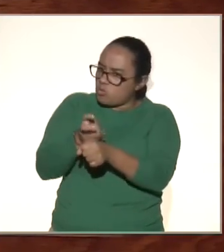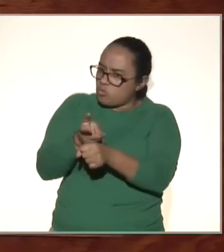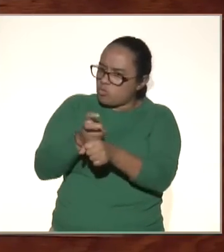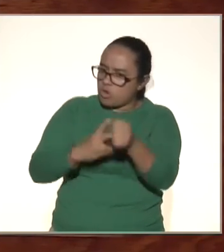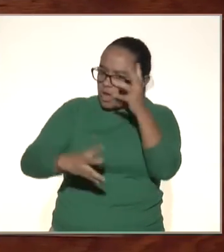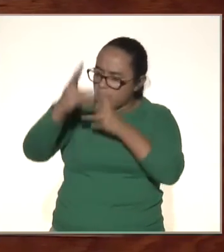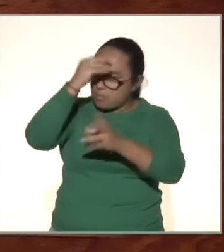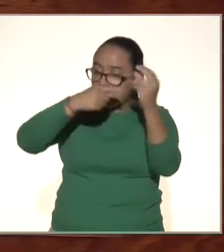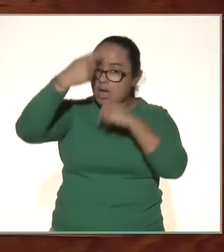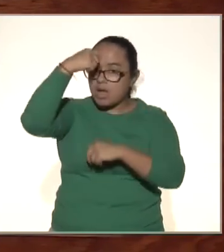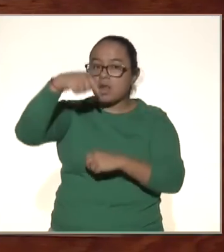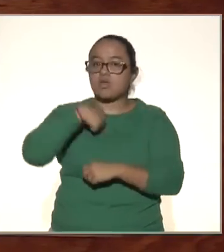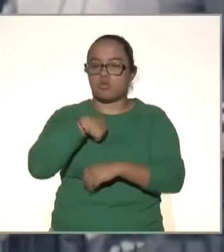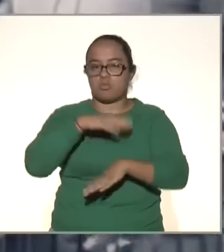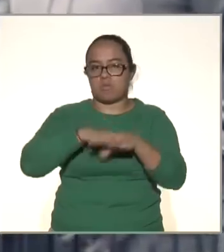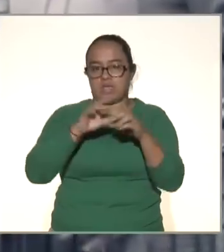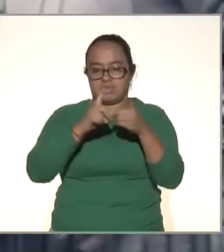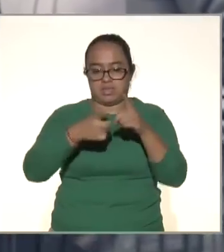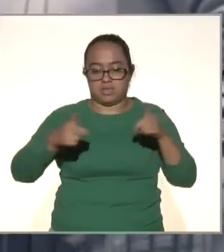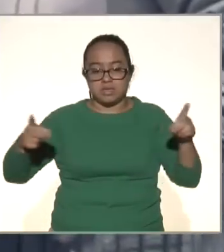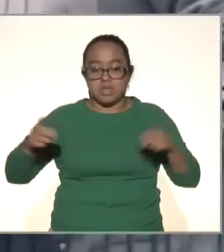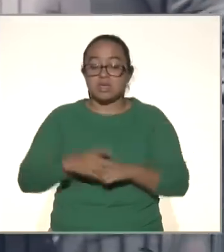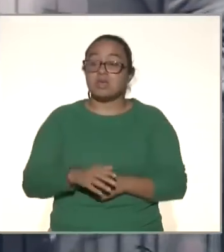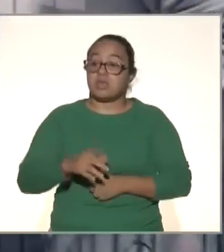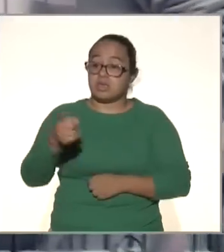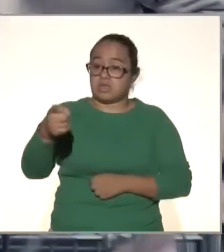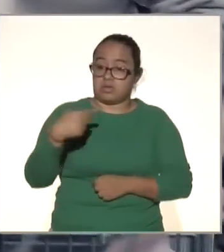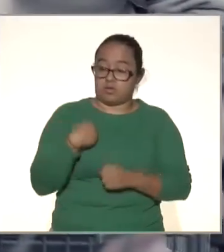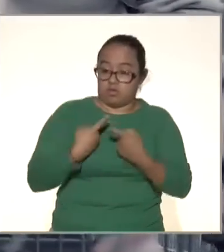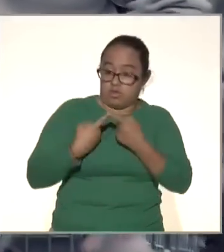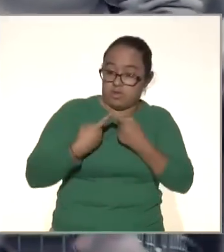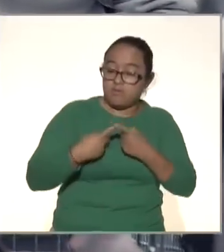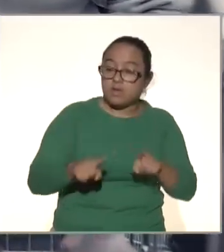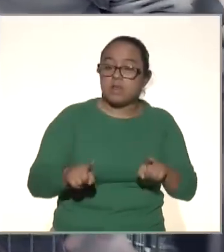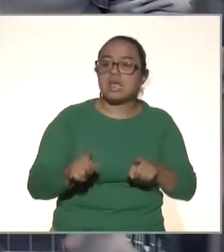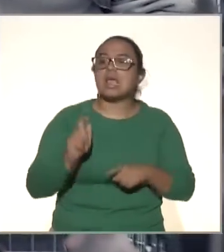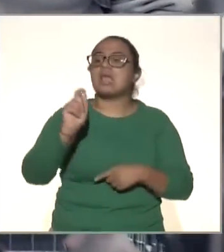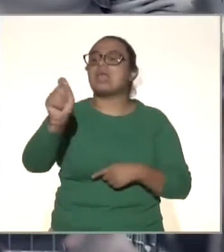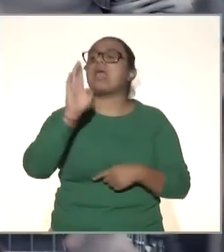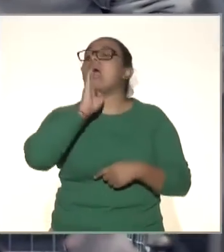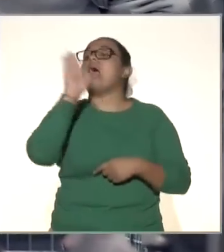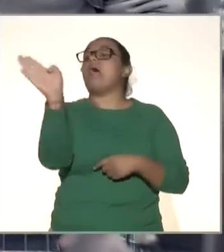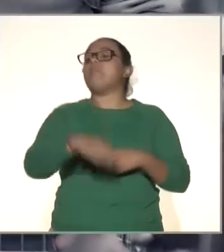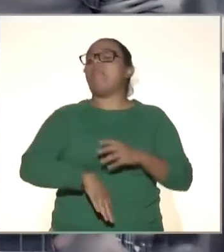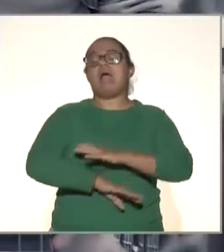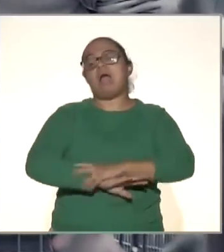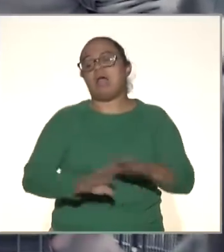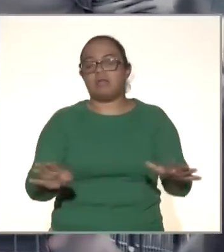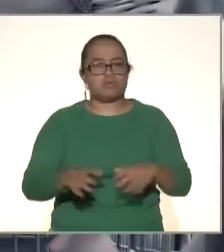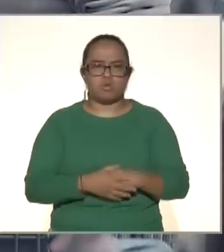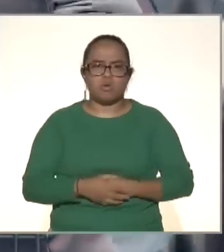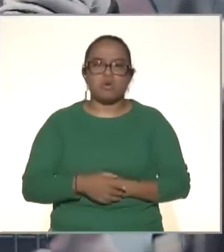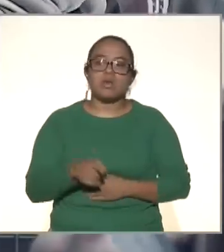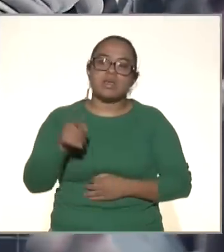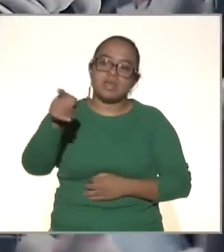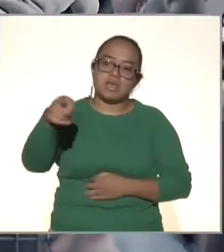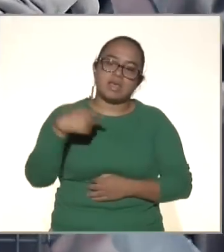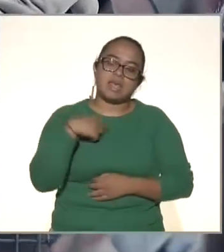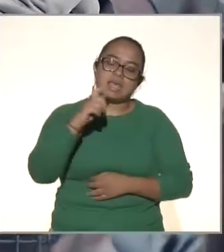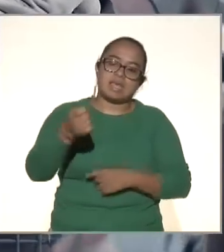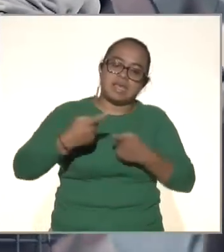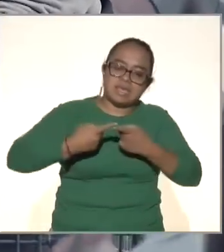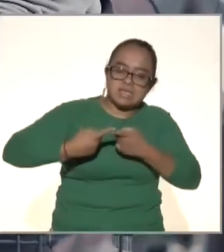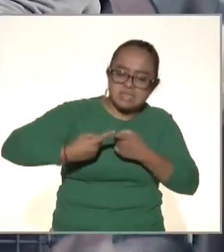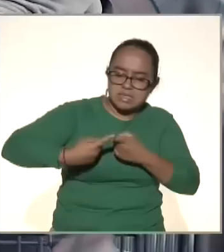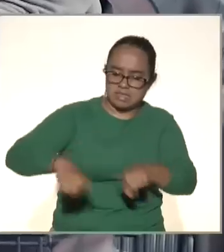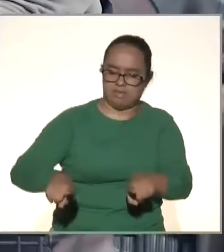nuestro desarrollo. El que alguien sea distinto a nosotros no lo hace malo, simplemente lo hace diferente.